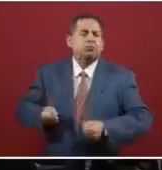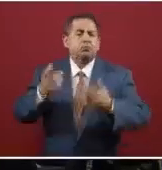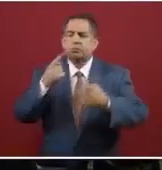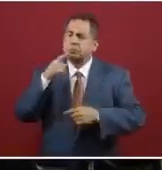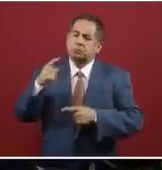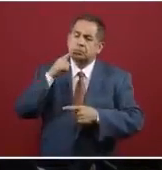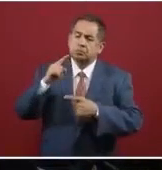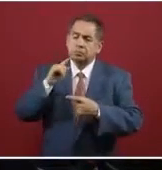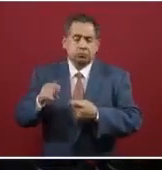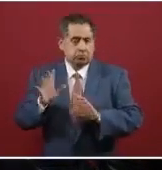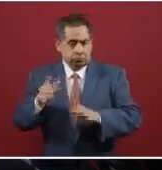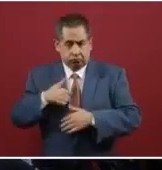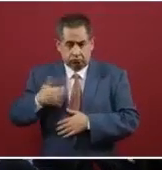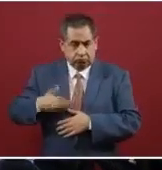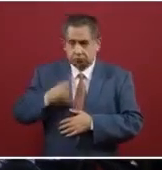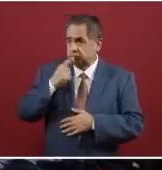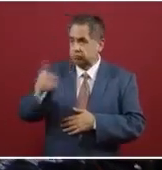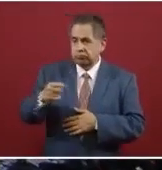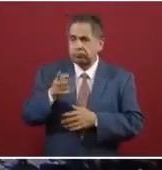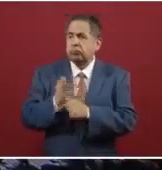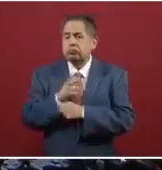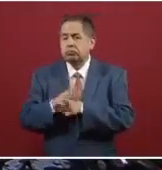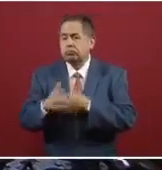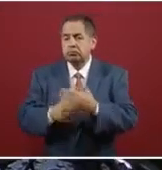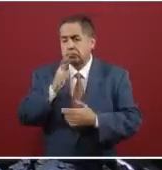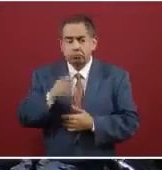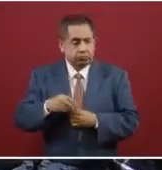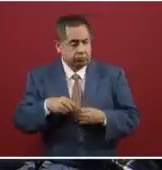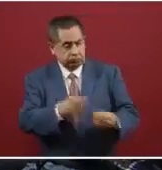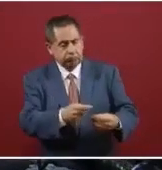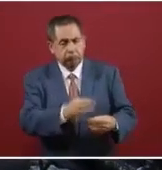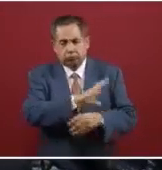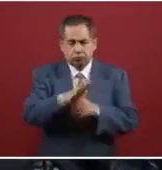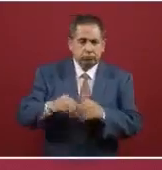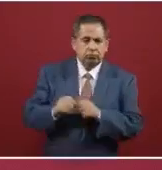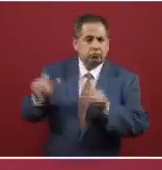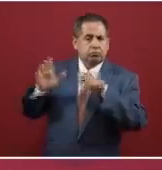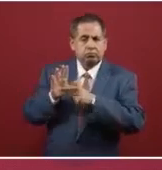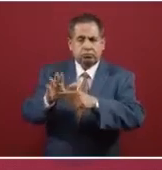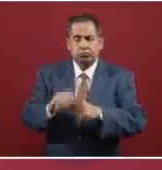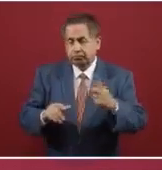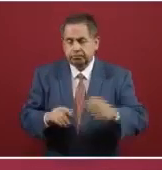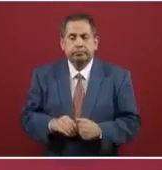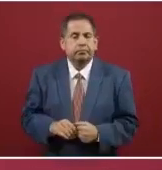fiscalía y qué ha habido de respuesta. En cuanto al